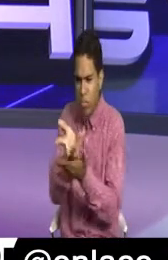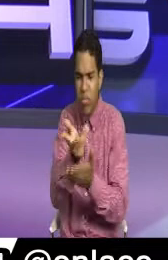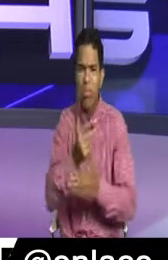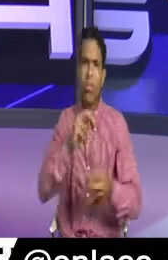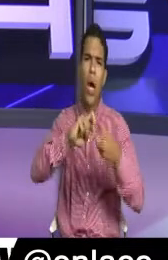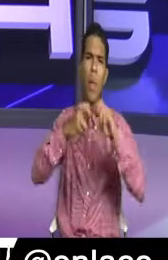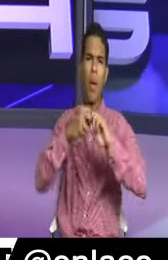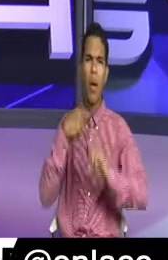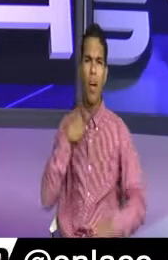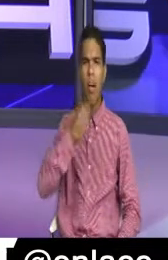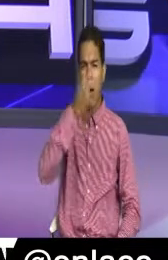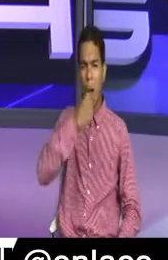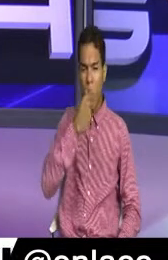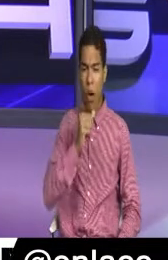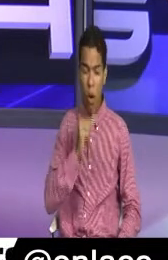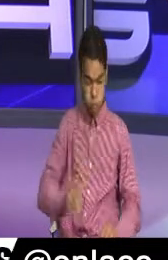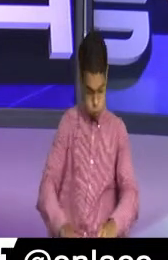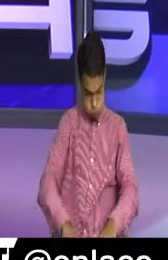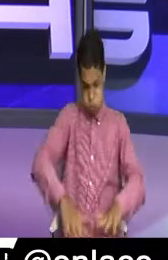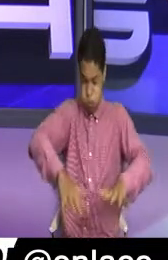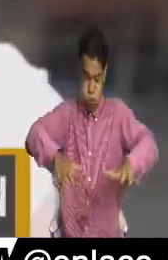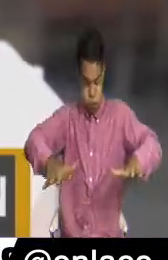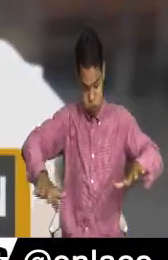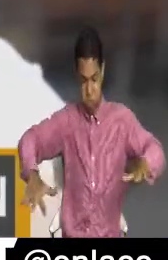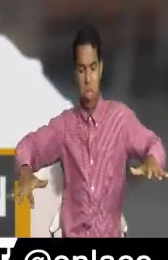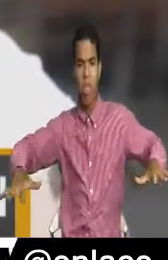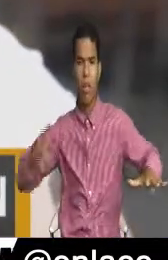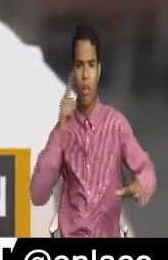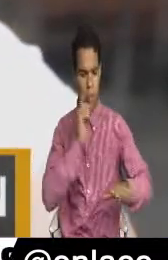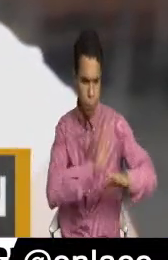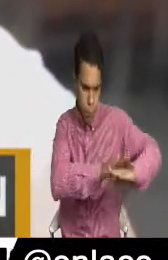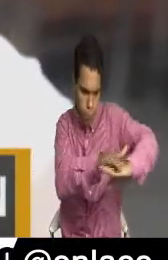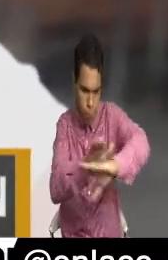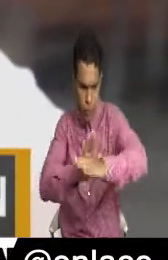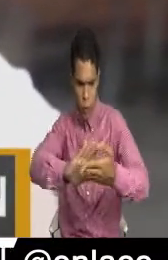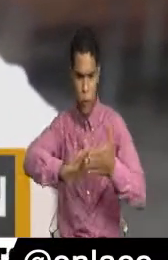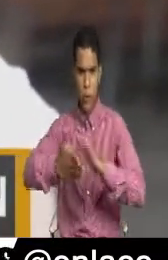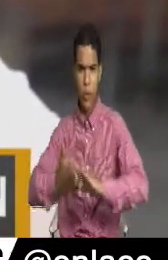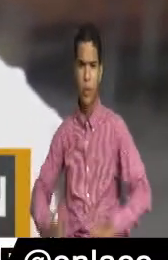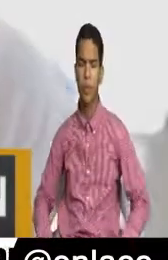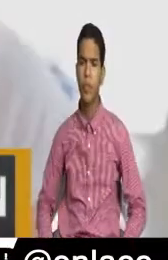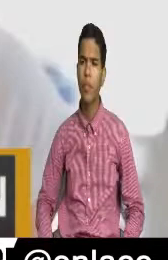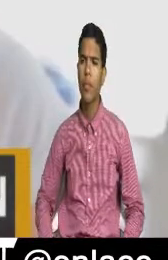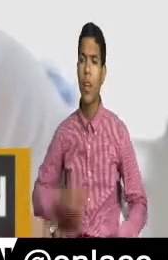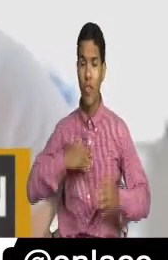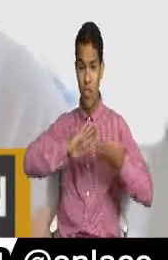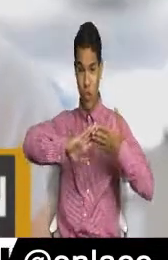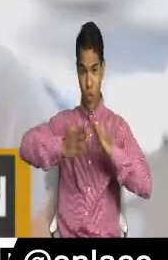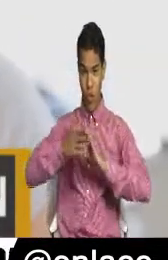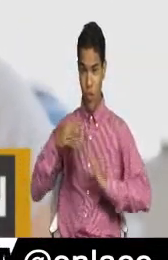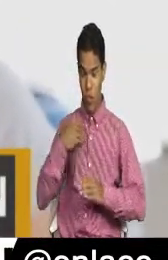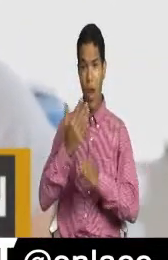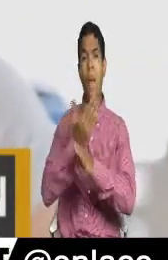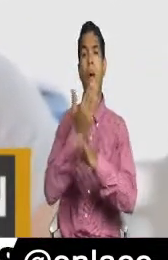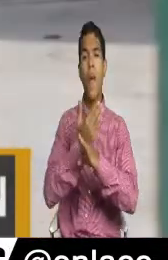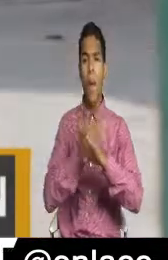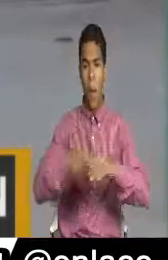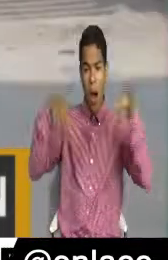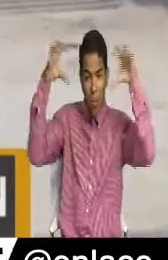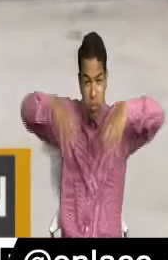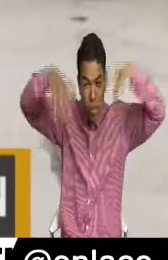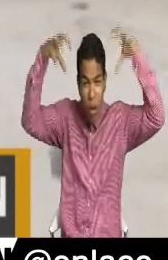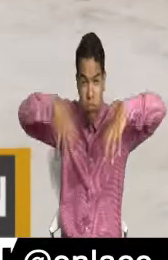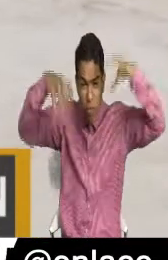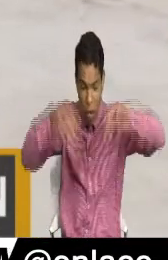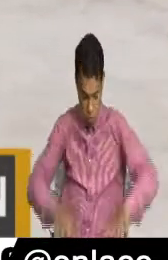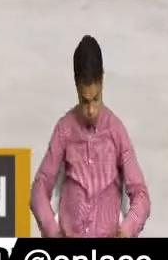se presentan en este sector. La comunidad del barrio Altos de la Virgen presenta una problemática de inundación hace varios